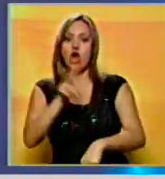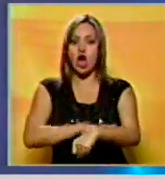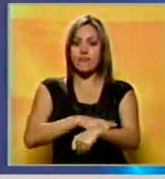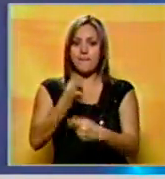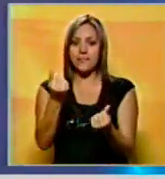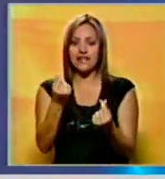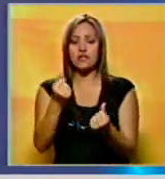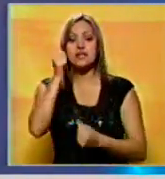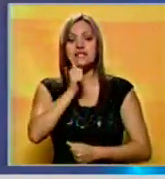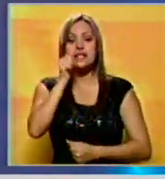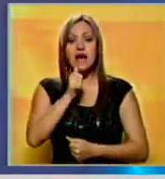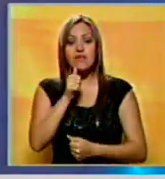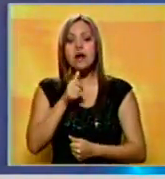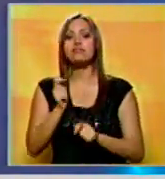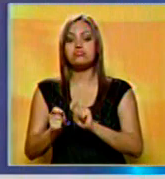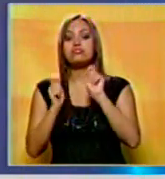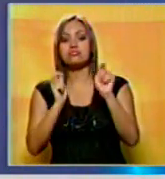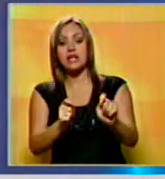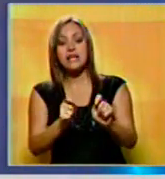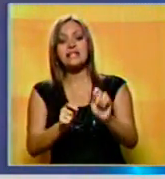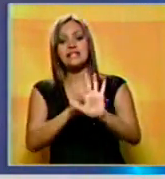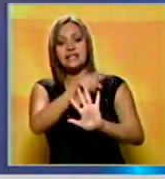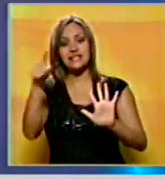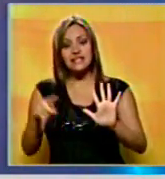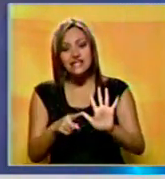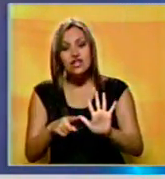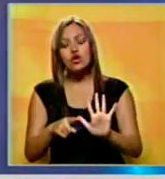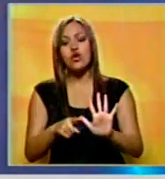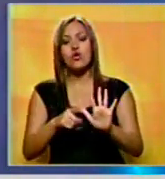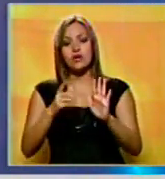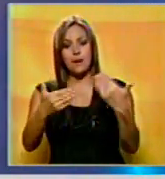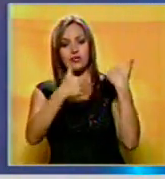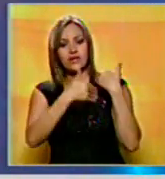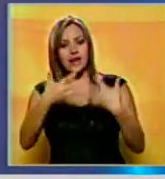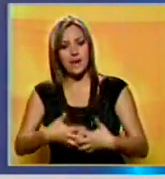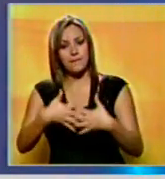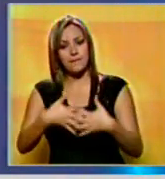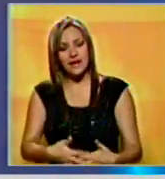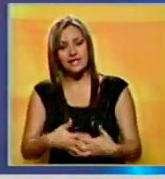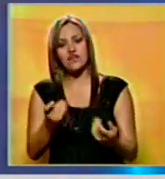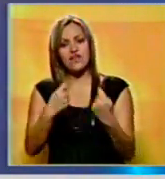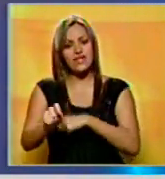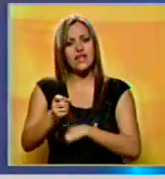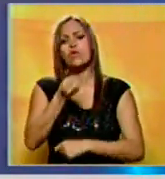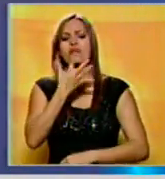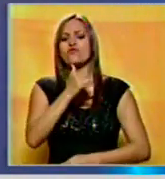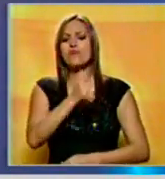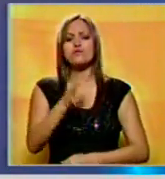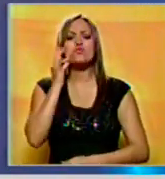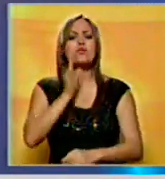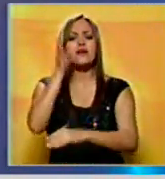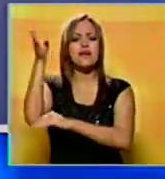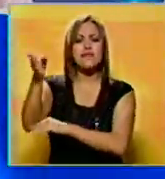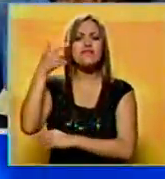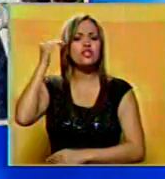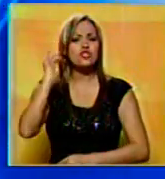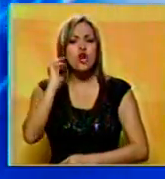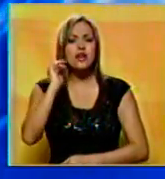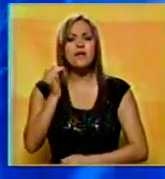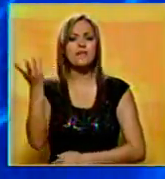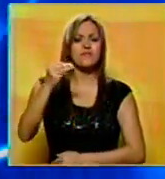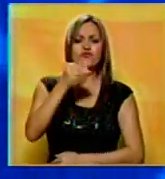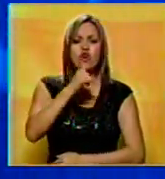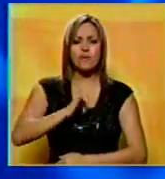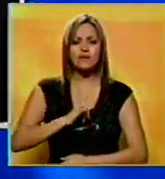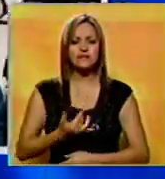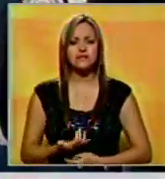el sábado ya están encargados de 5 tiendas. Victoria Joseph se encuentra en el Palacio de Justicia y nos tiene más información. Sí, así